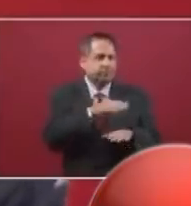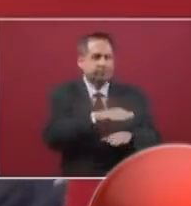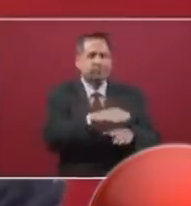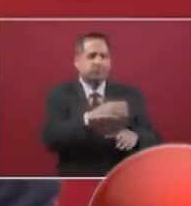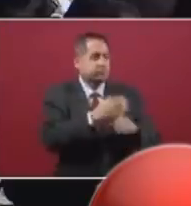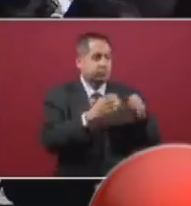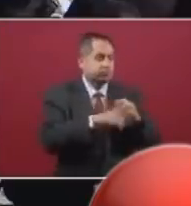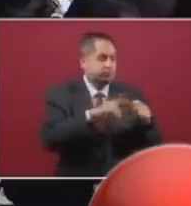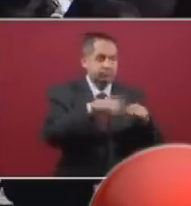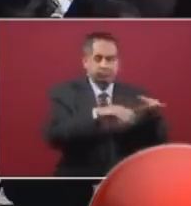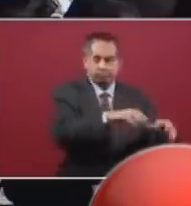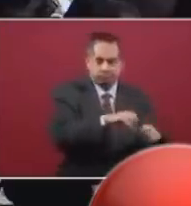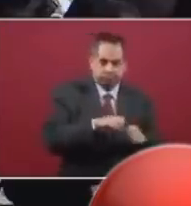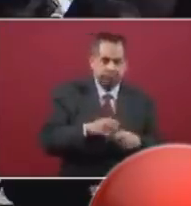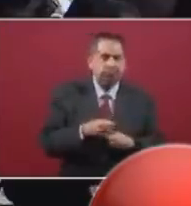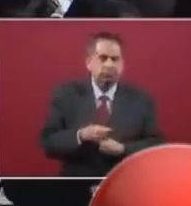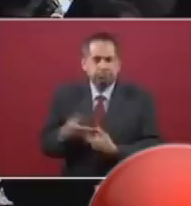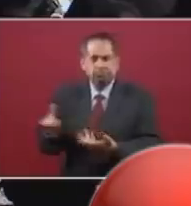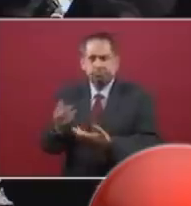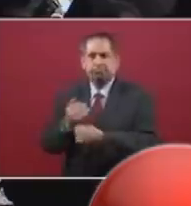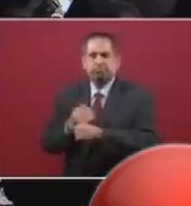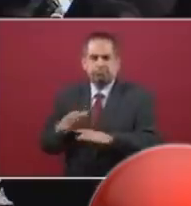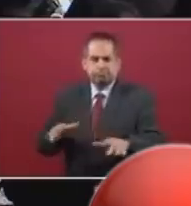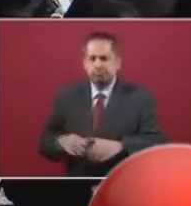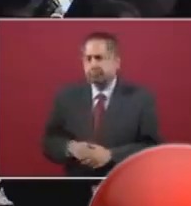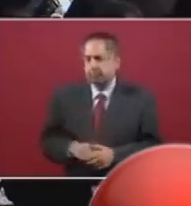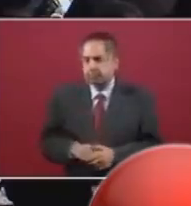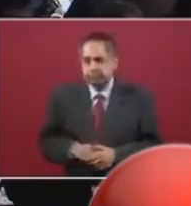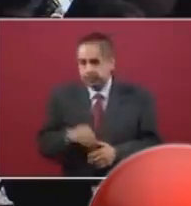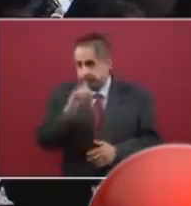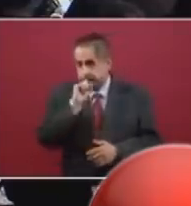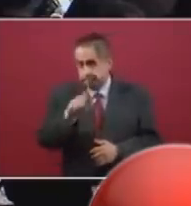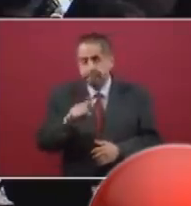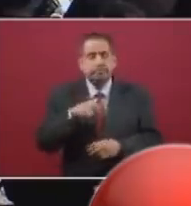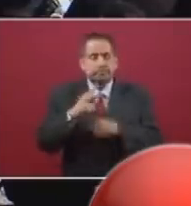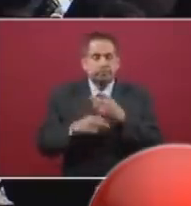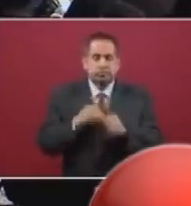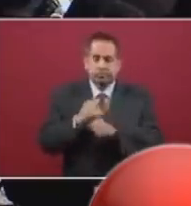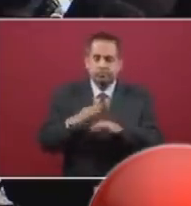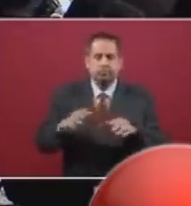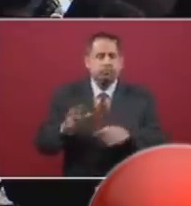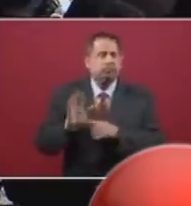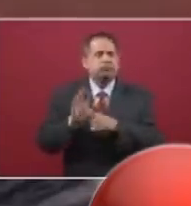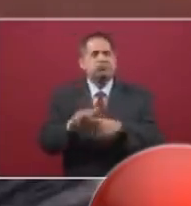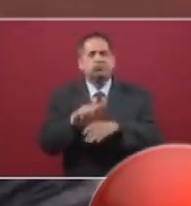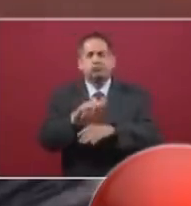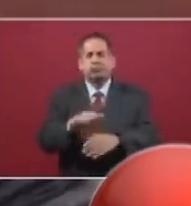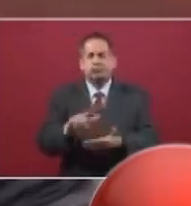dominio. Y también se va a informar sobre la reforma